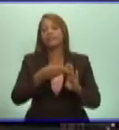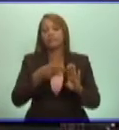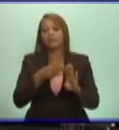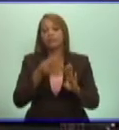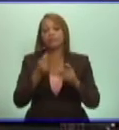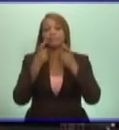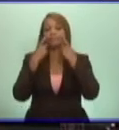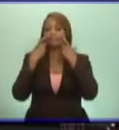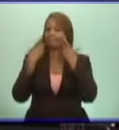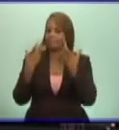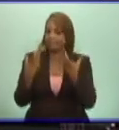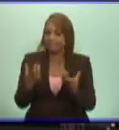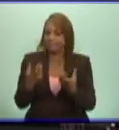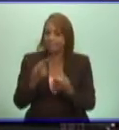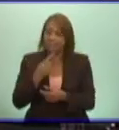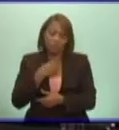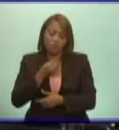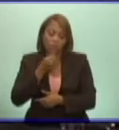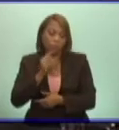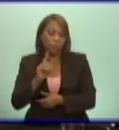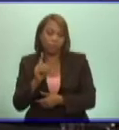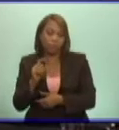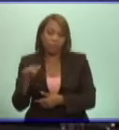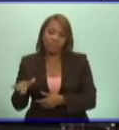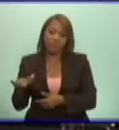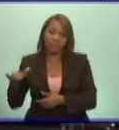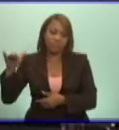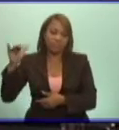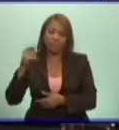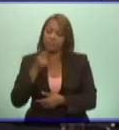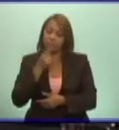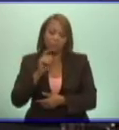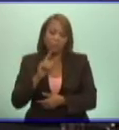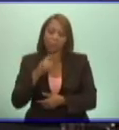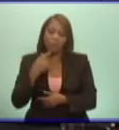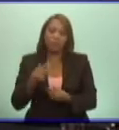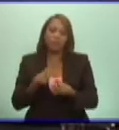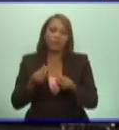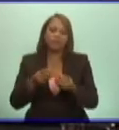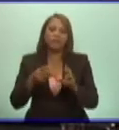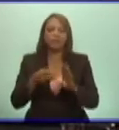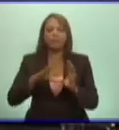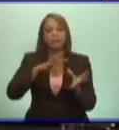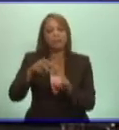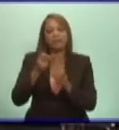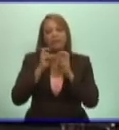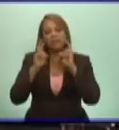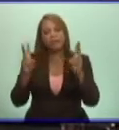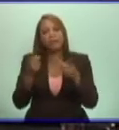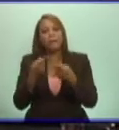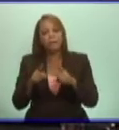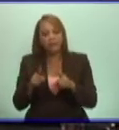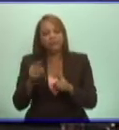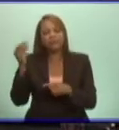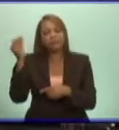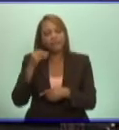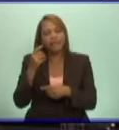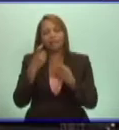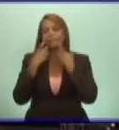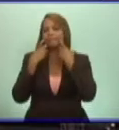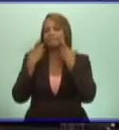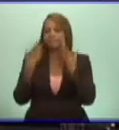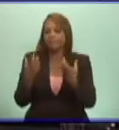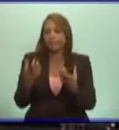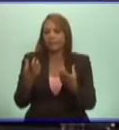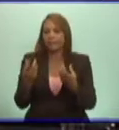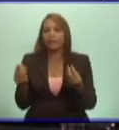importante. Yo no tuve la posibilidad de tenerla cuando pasé por la enseñanza primaria, pero sí tengo referencias de que es importante para